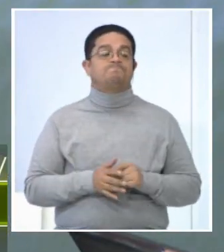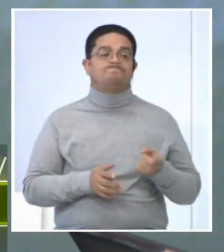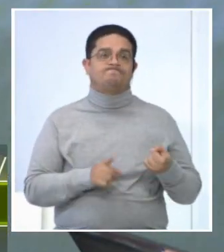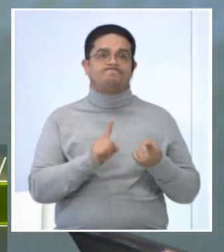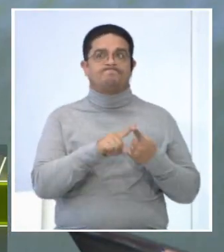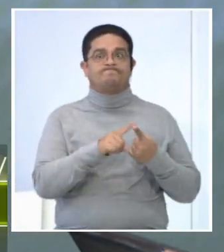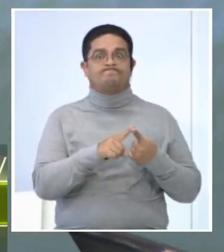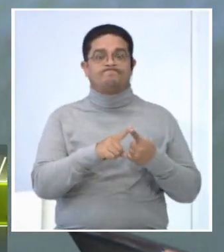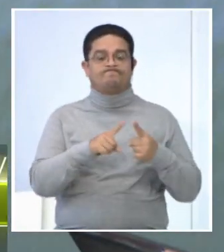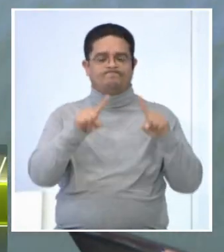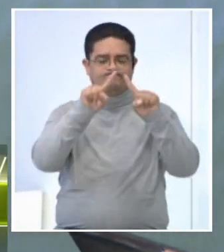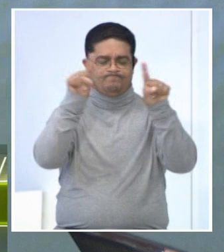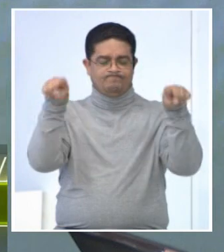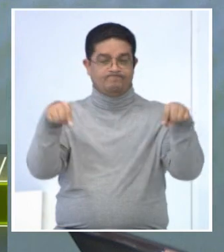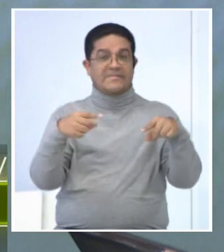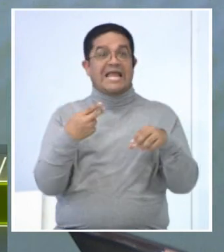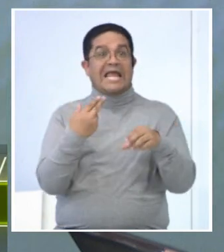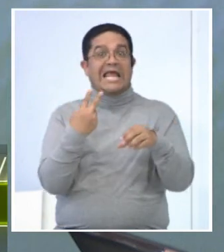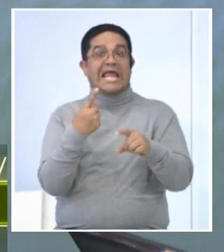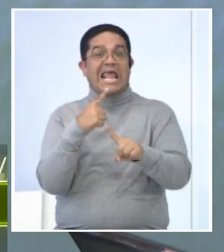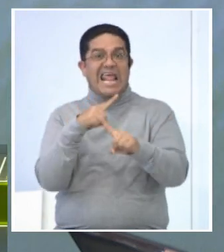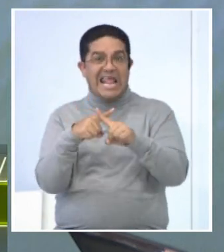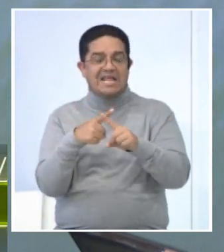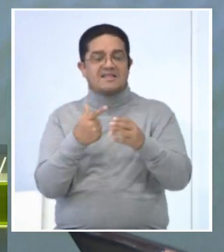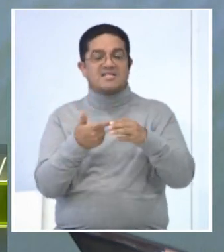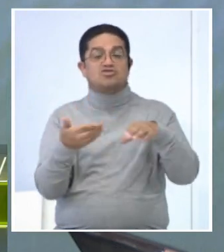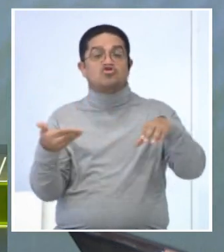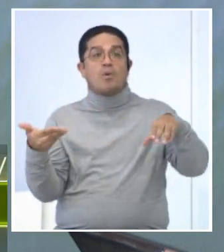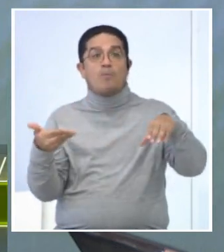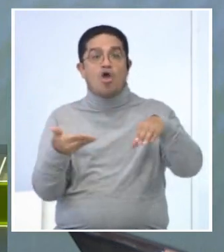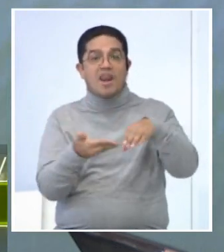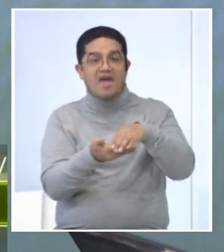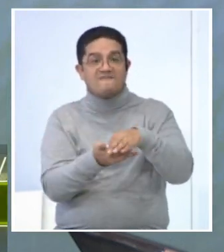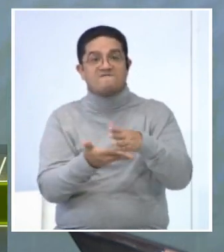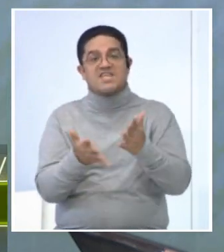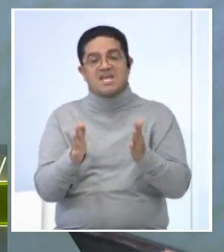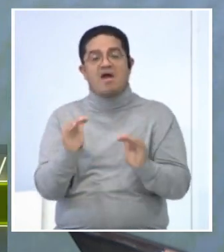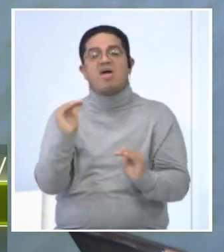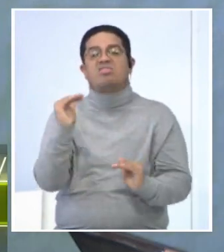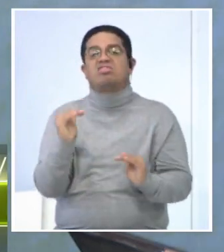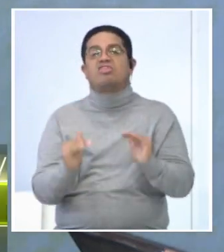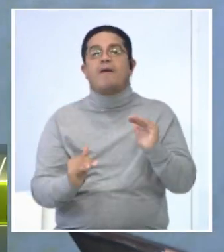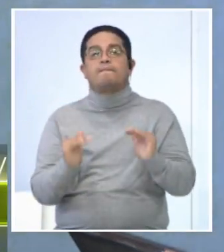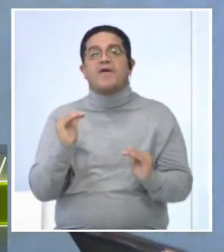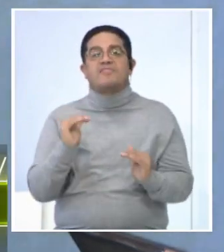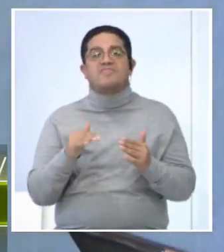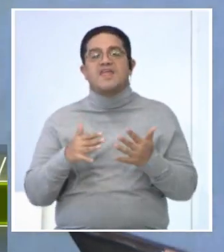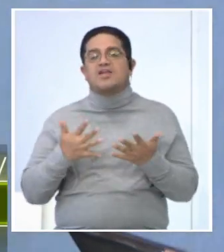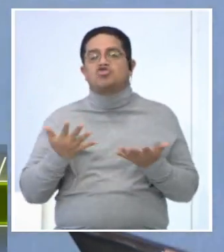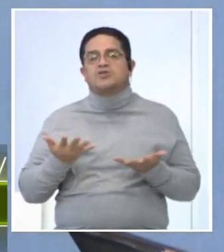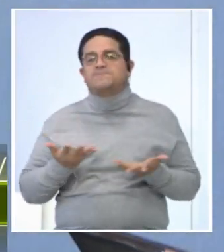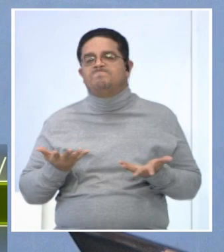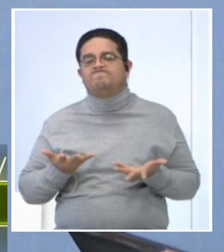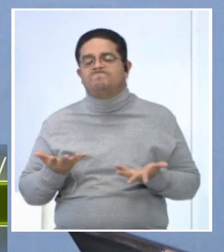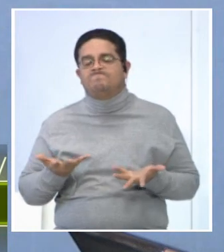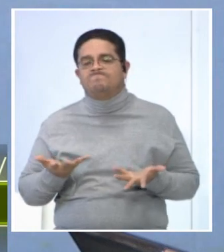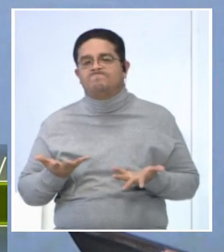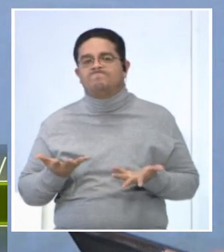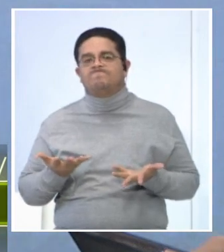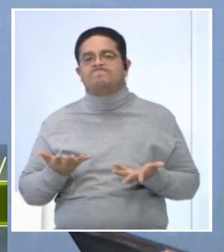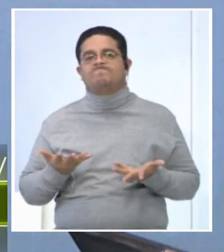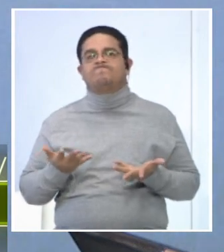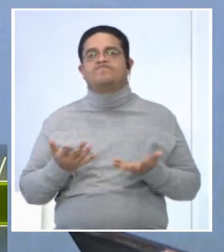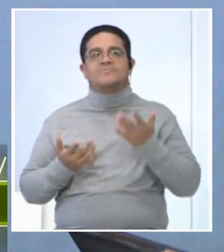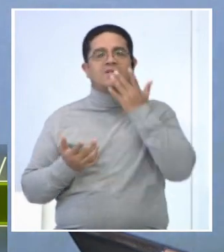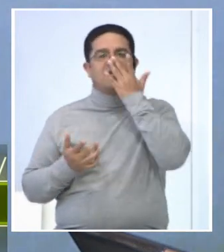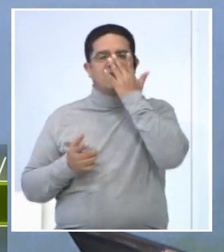rayos X simple, tomografía, resonancias magnéticas, dependiendo justamente de qué estructura